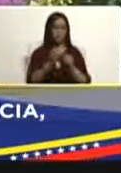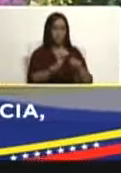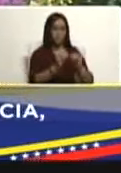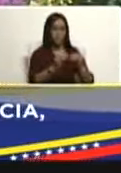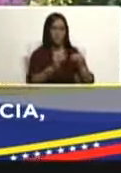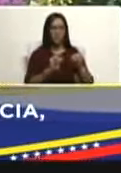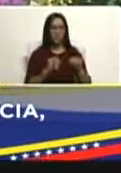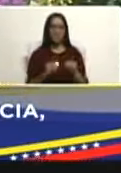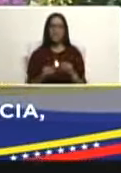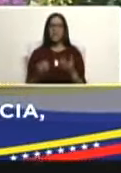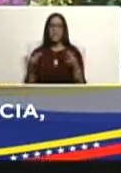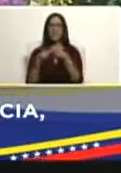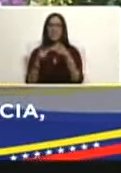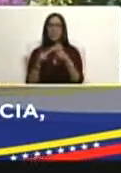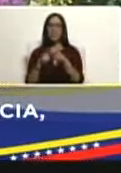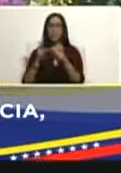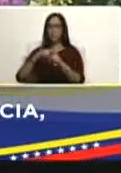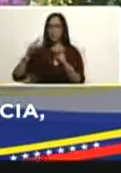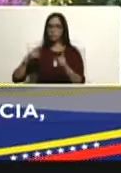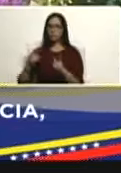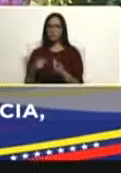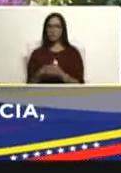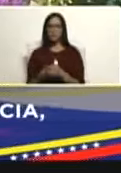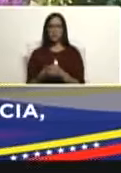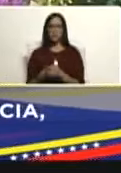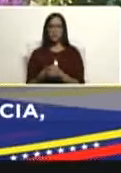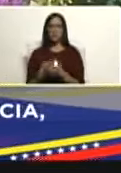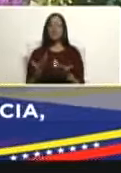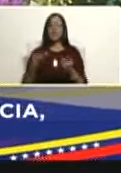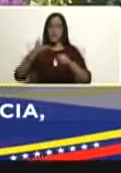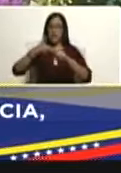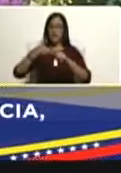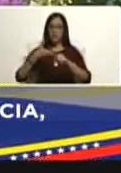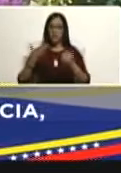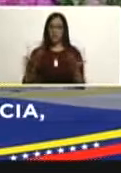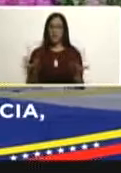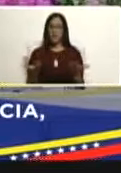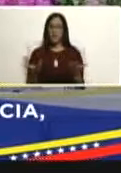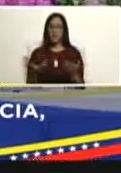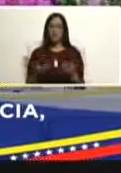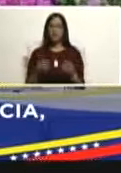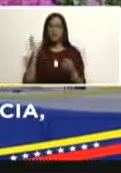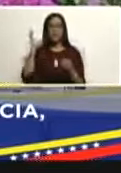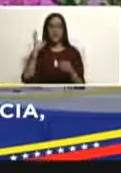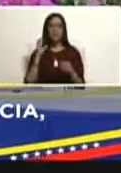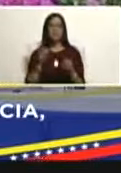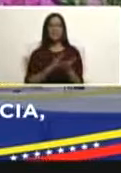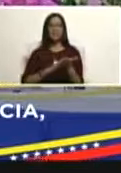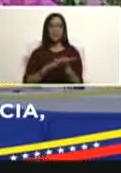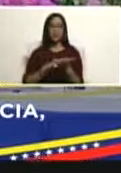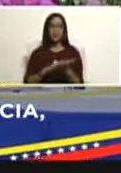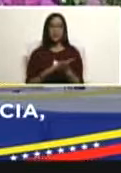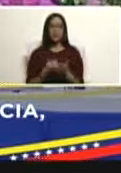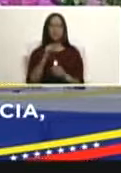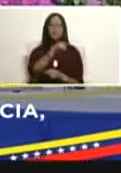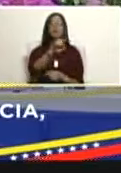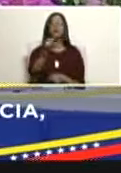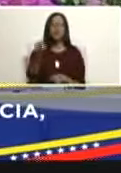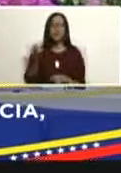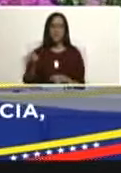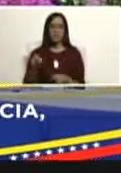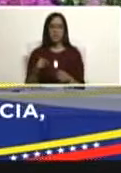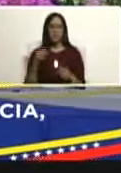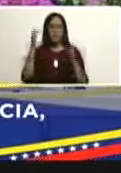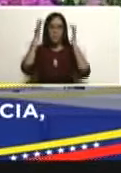científicos a recuperar equipos electrónicos. Bueno, esa es la agenda. Las refinerías. Las refinerías del país se han recuperado por ustedes, por